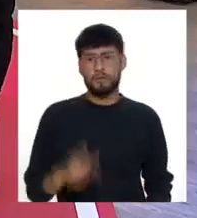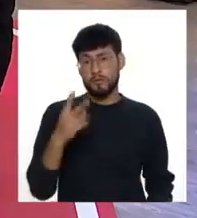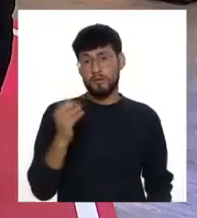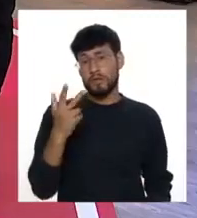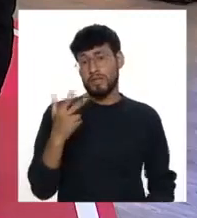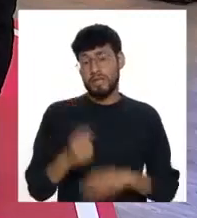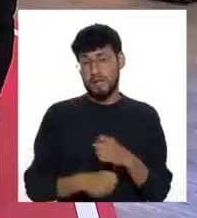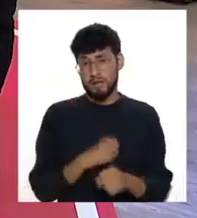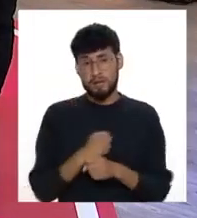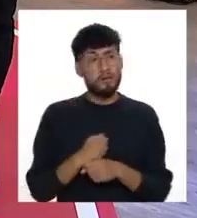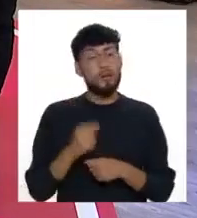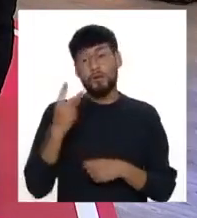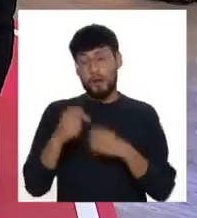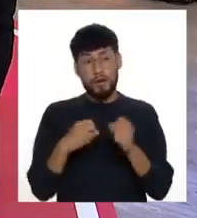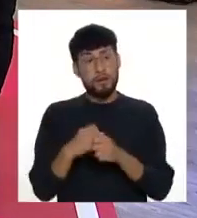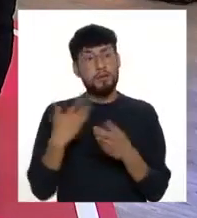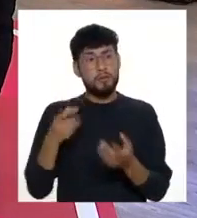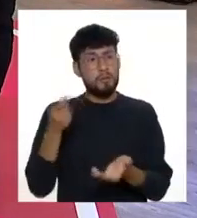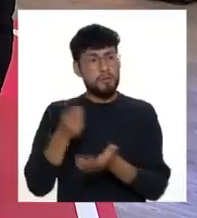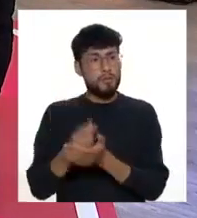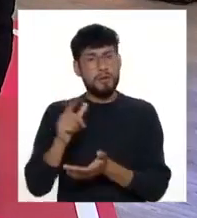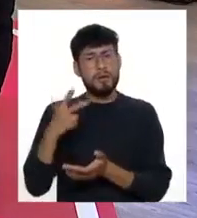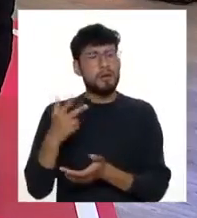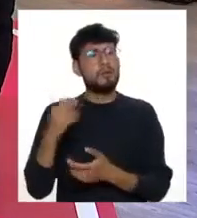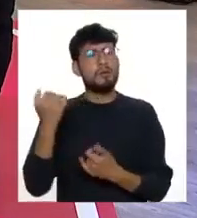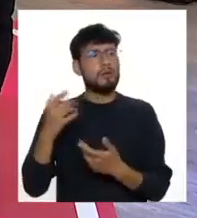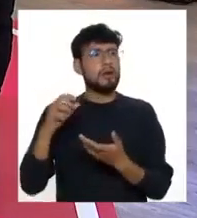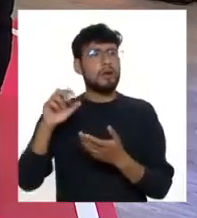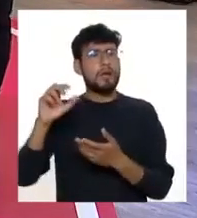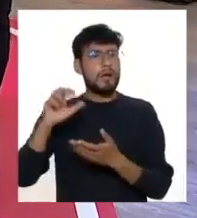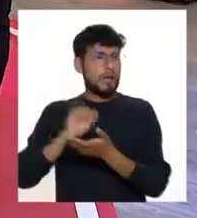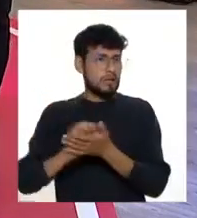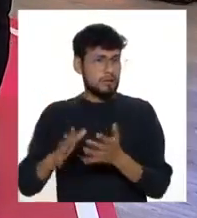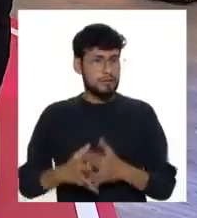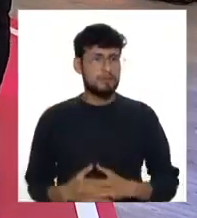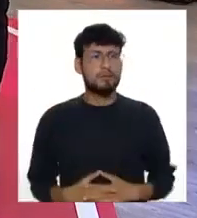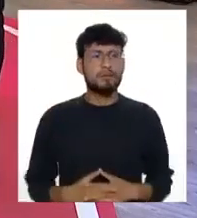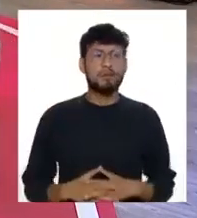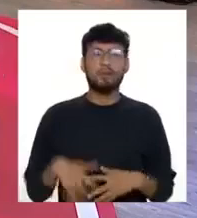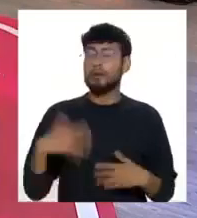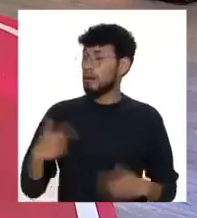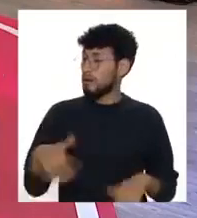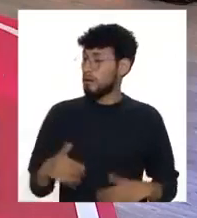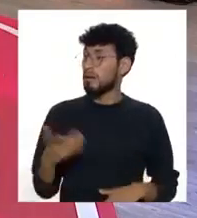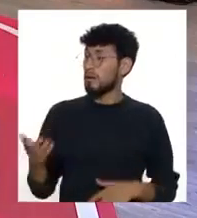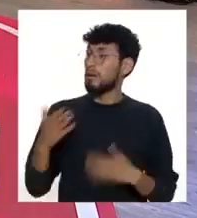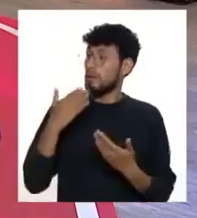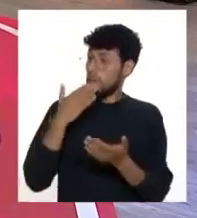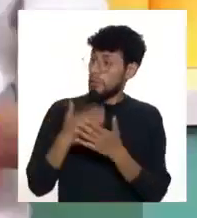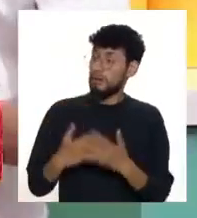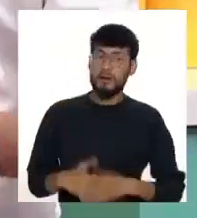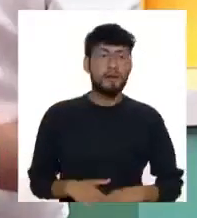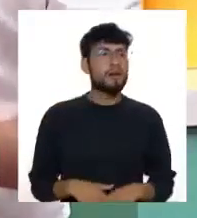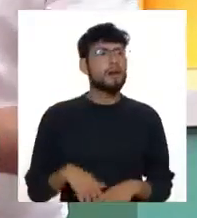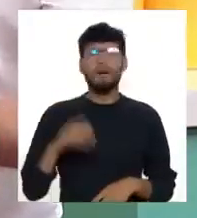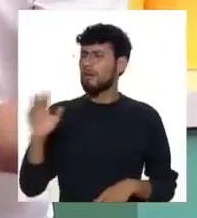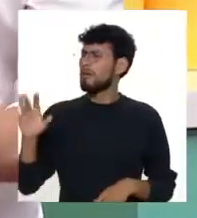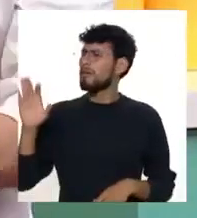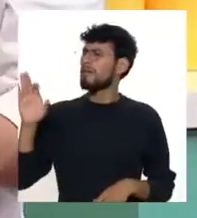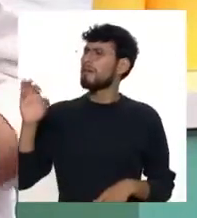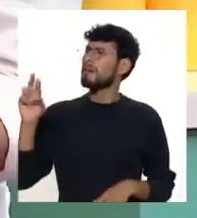o tres años en dos años ya terminan de pagar un pack y el tercer año básicamente es gratis imagínate Eso Eso me parece genial ahora